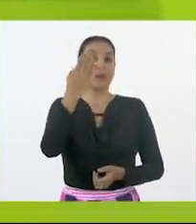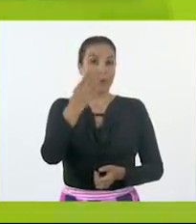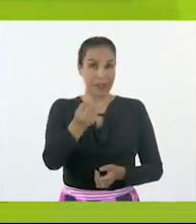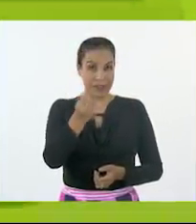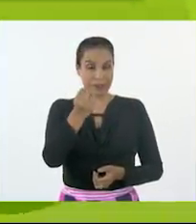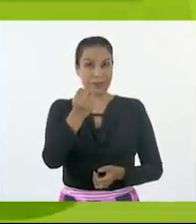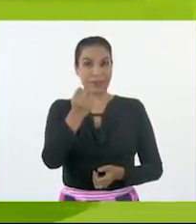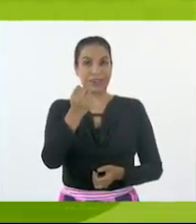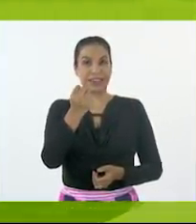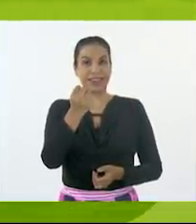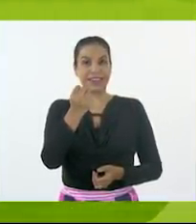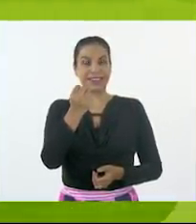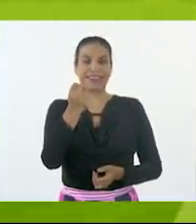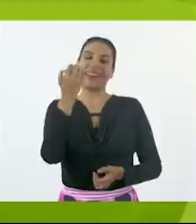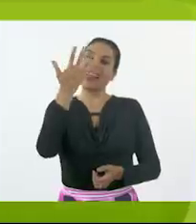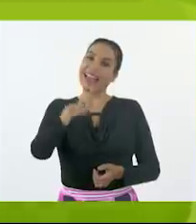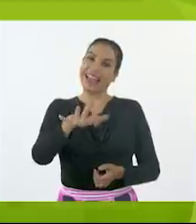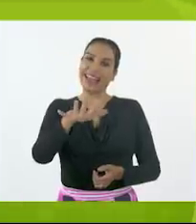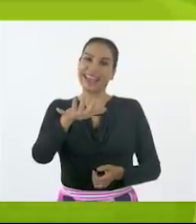nueve,